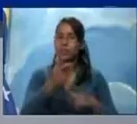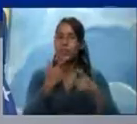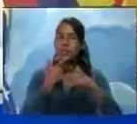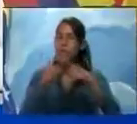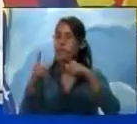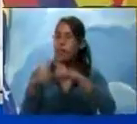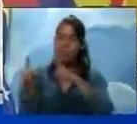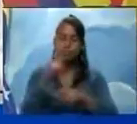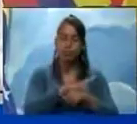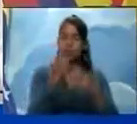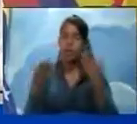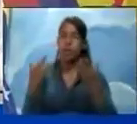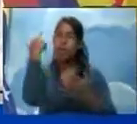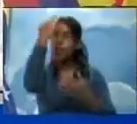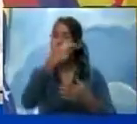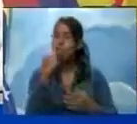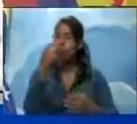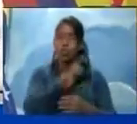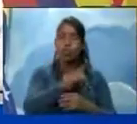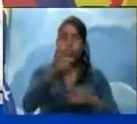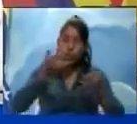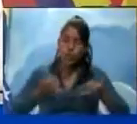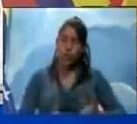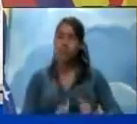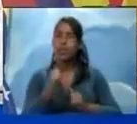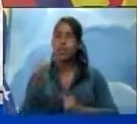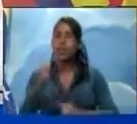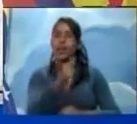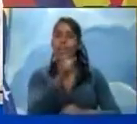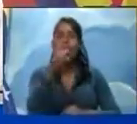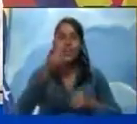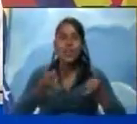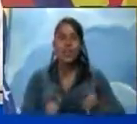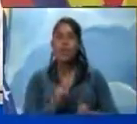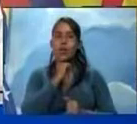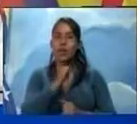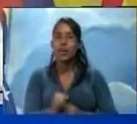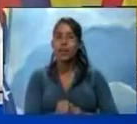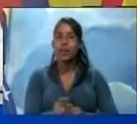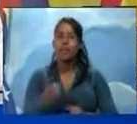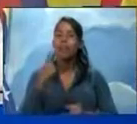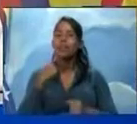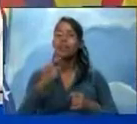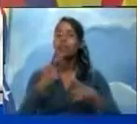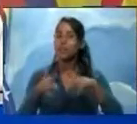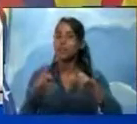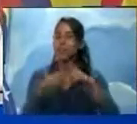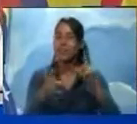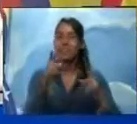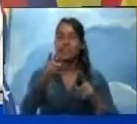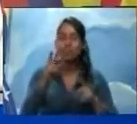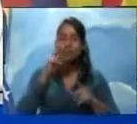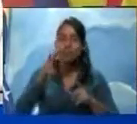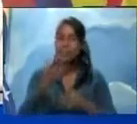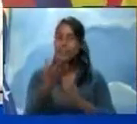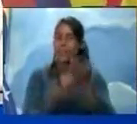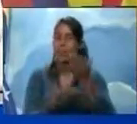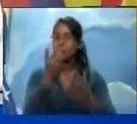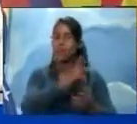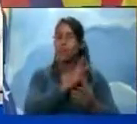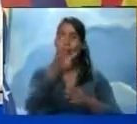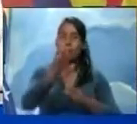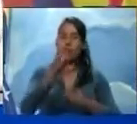otra. Usted ve el rostro de sus hijos, cada muchacho es distinto a los demás. Usted se mira los dedos de la